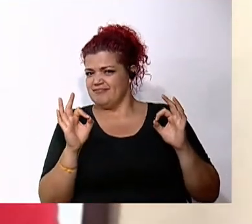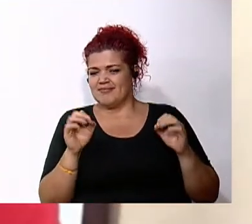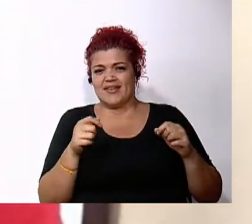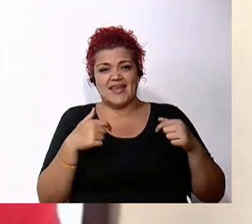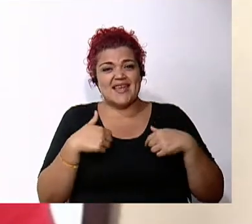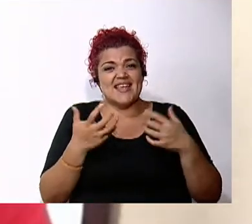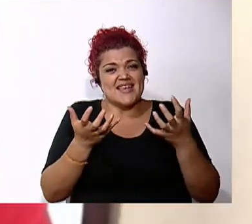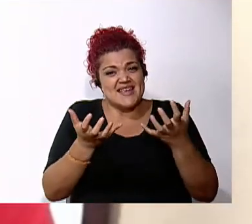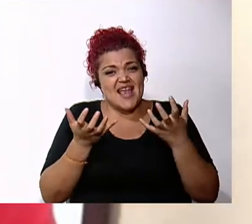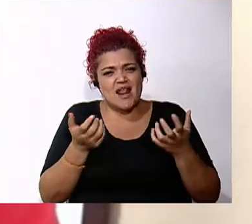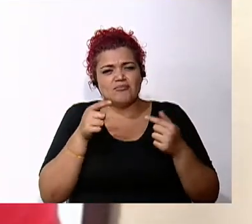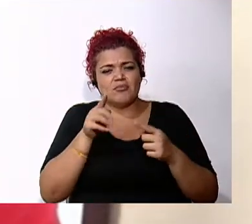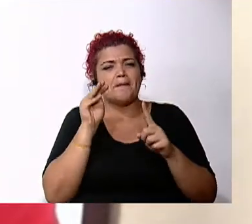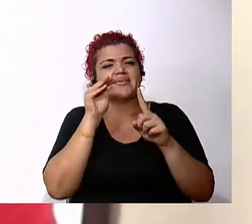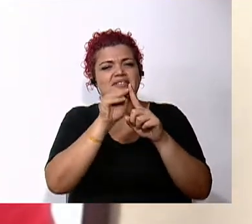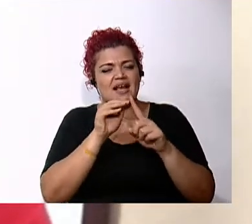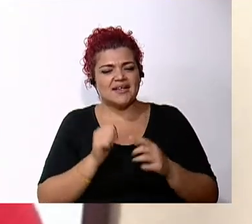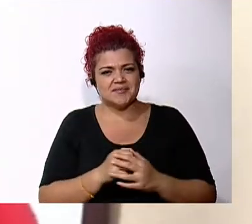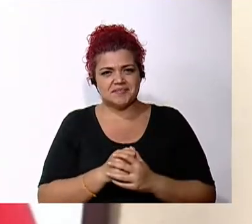Queremos darles un mensaje